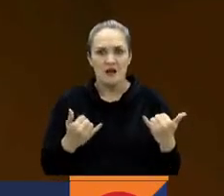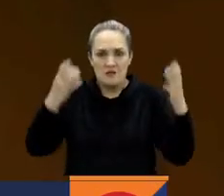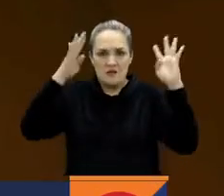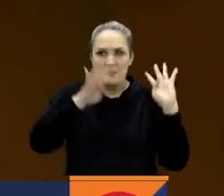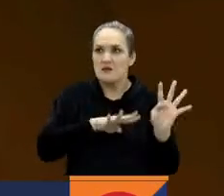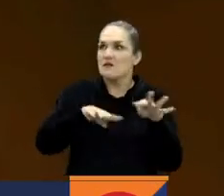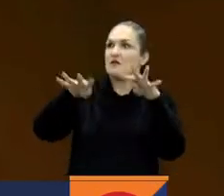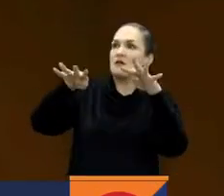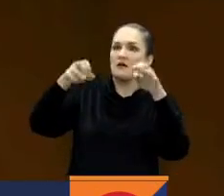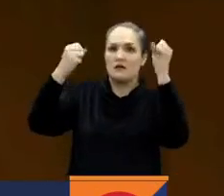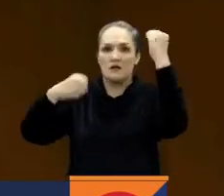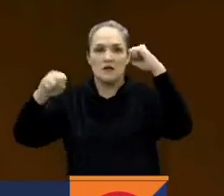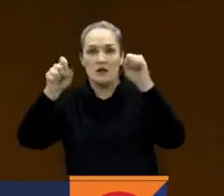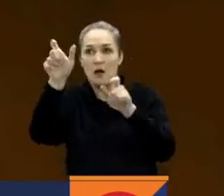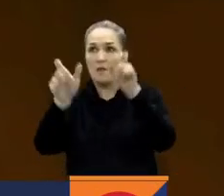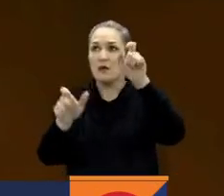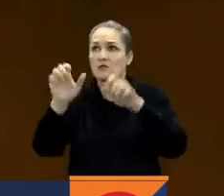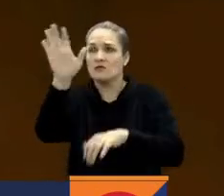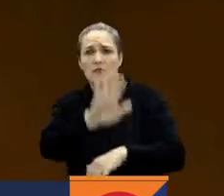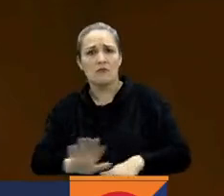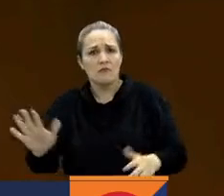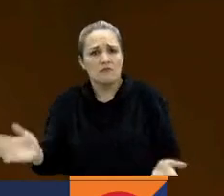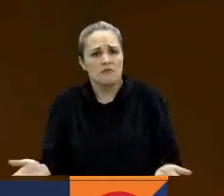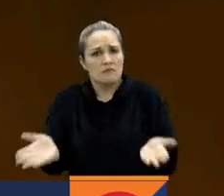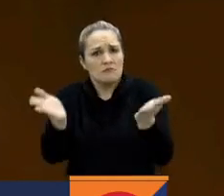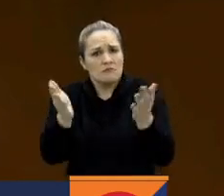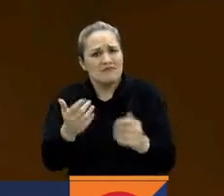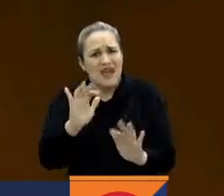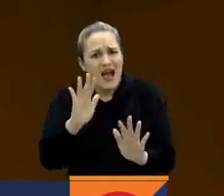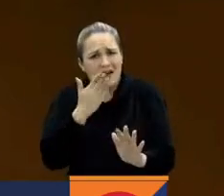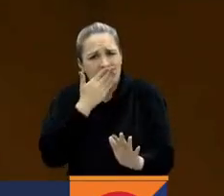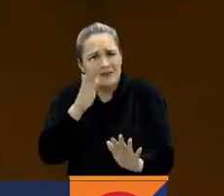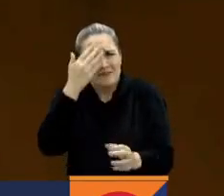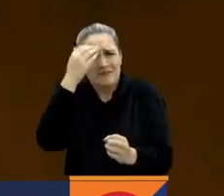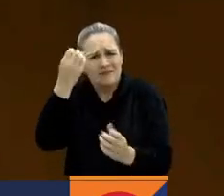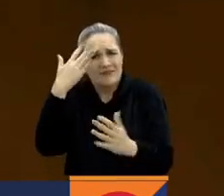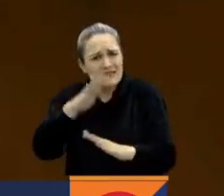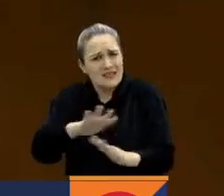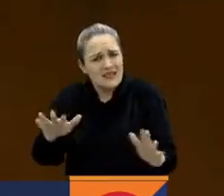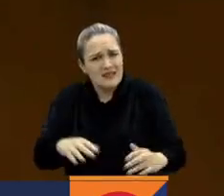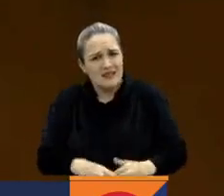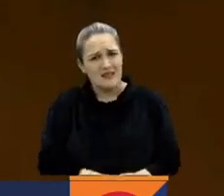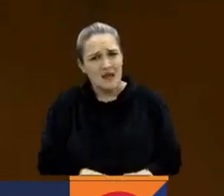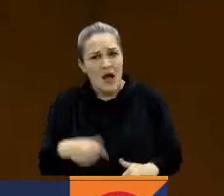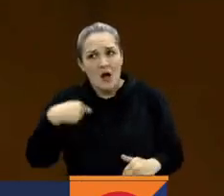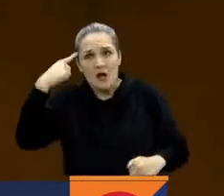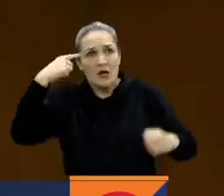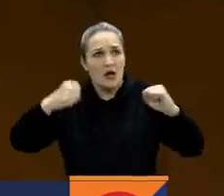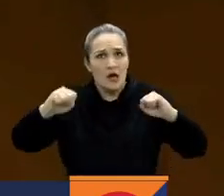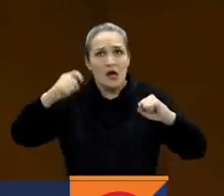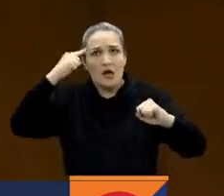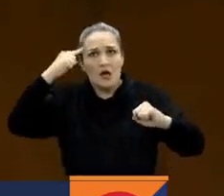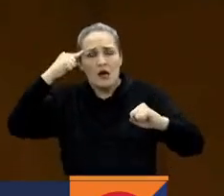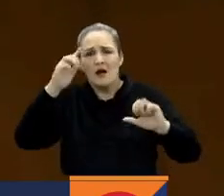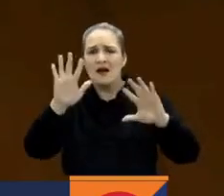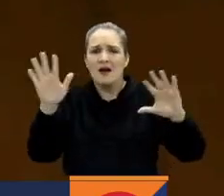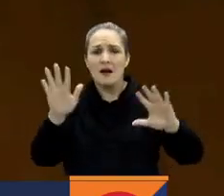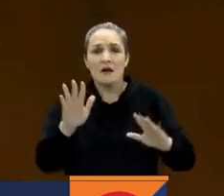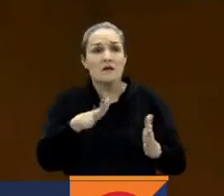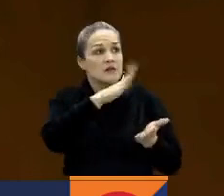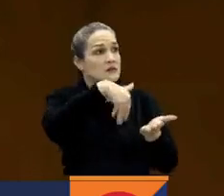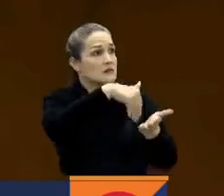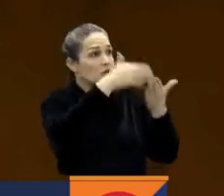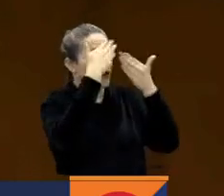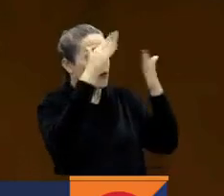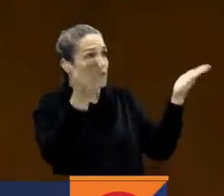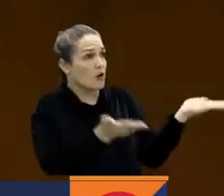por la capacidad de movilización del país. Yo creo que deberíamos superar eso. Lo que tienen garantía el Centro Democrático cuando se manifiesta